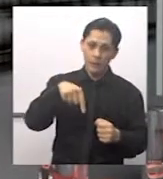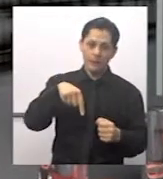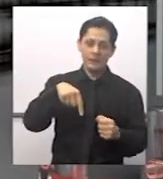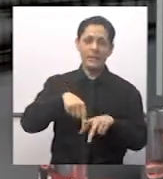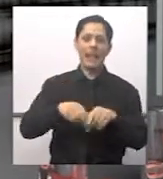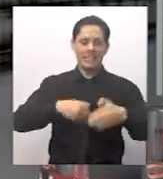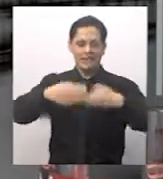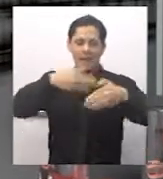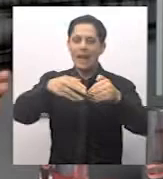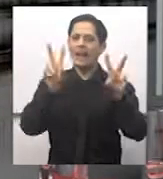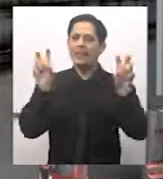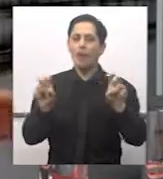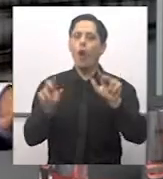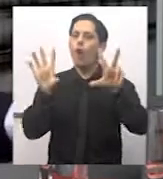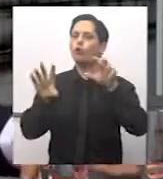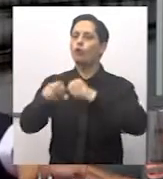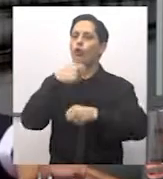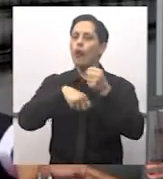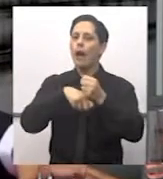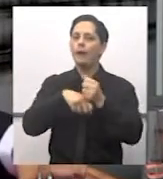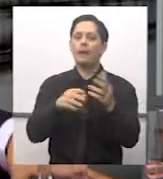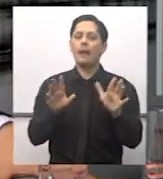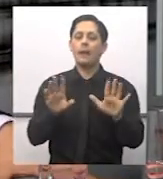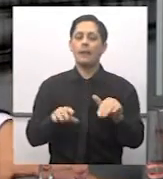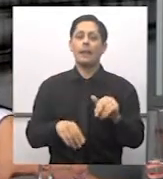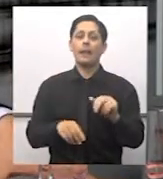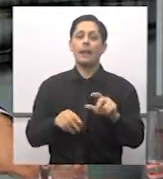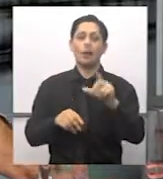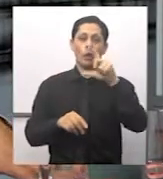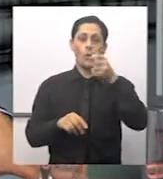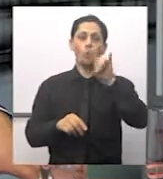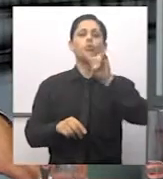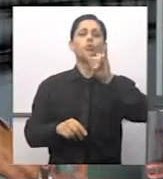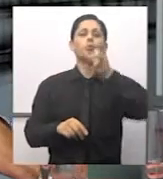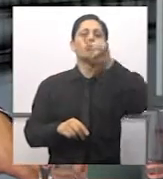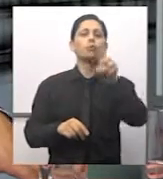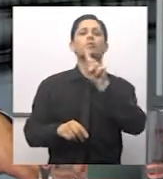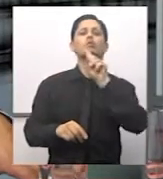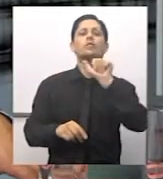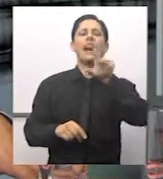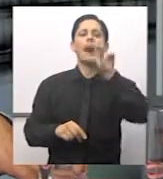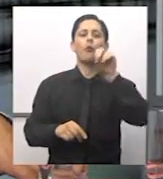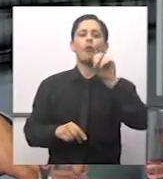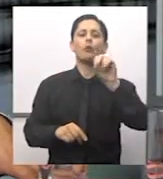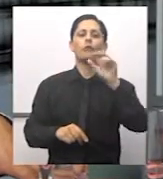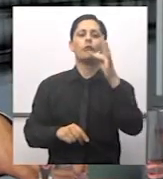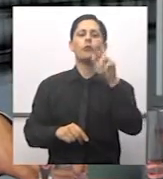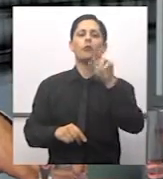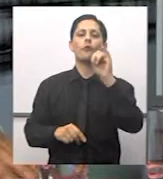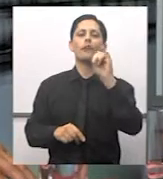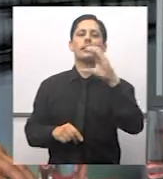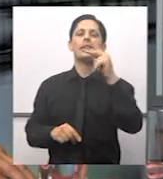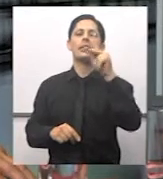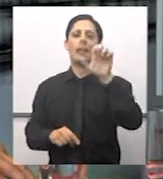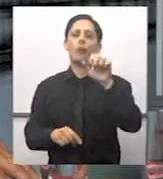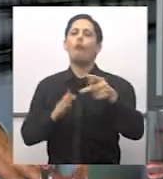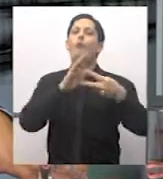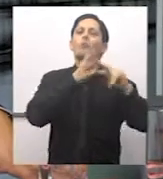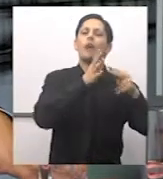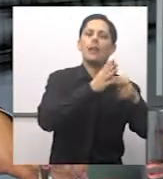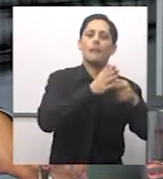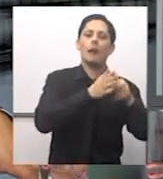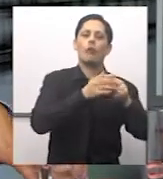Frique, algo similar. ¿Qué pasó en el Gustavo Frique? Hubo un problema con la empresa de los que suele haber, de mayores